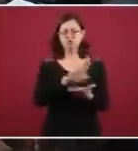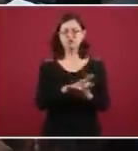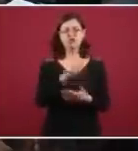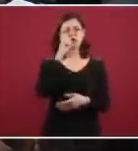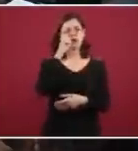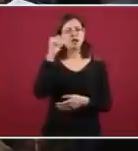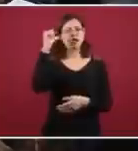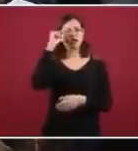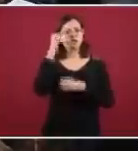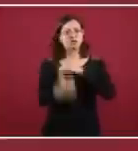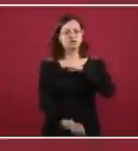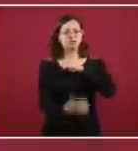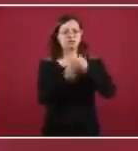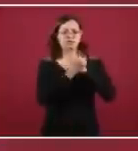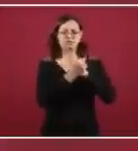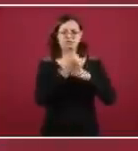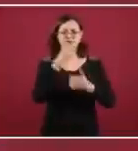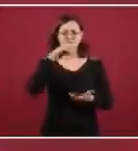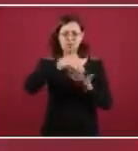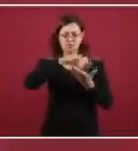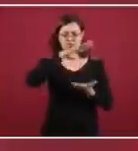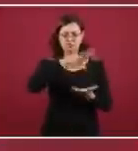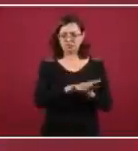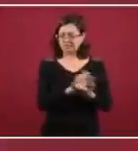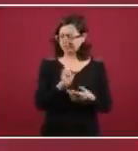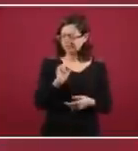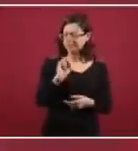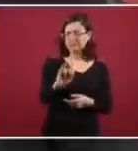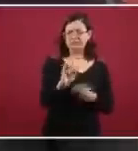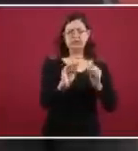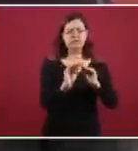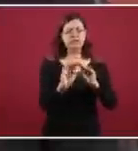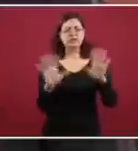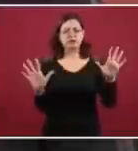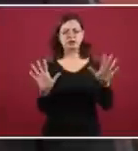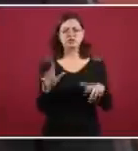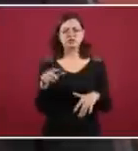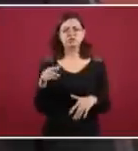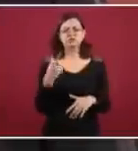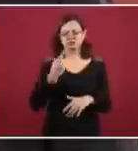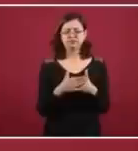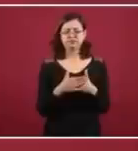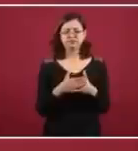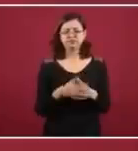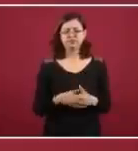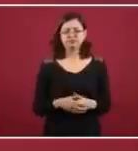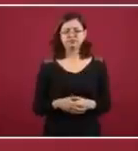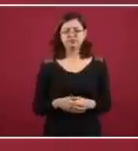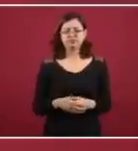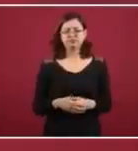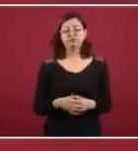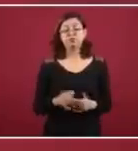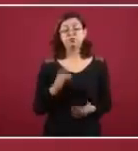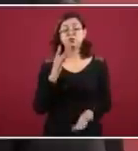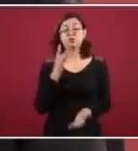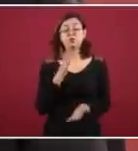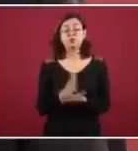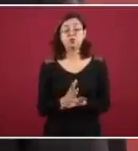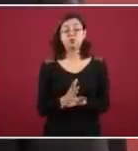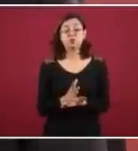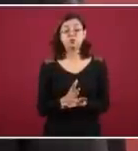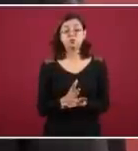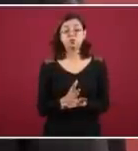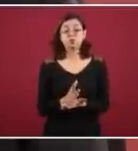una entrevista y desde luego que los vamos a recibir. Lo único